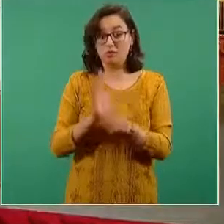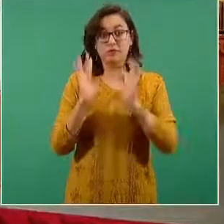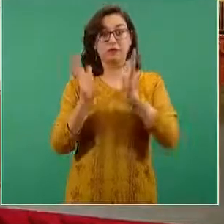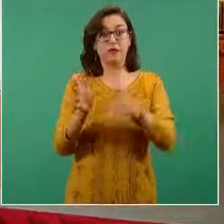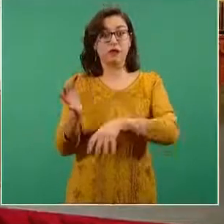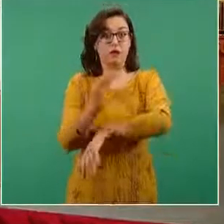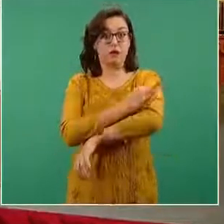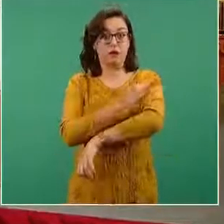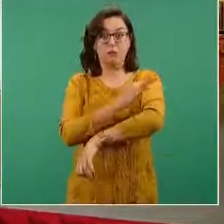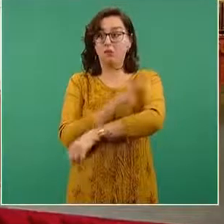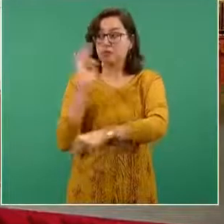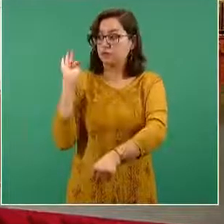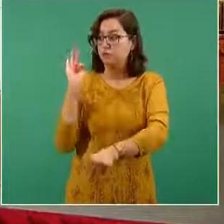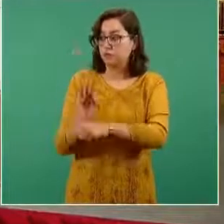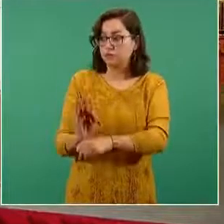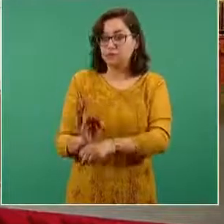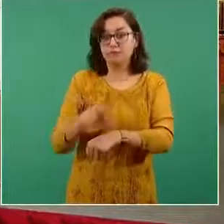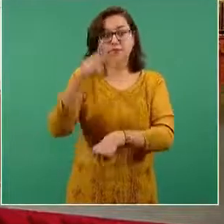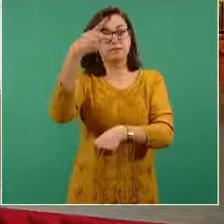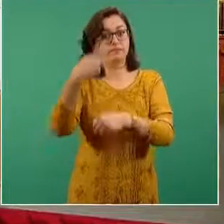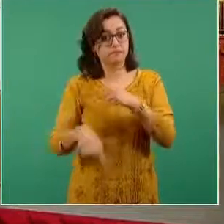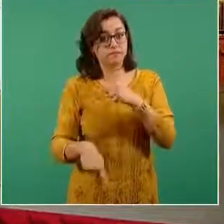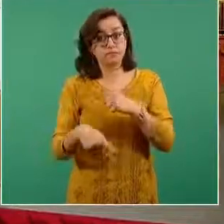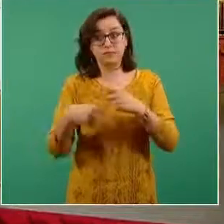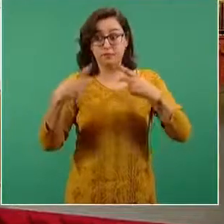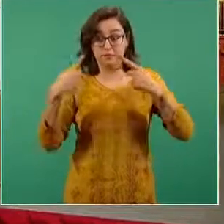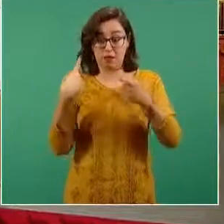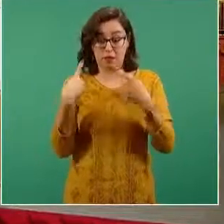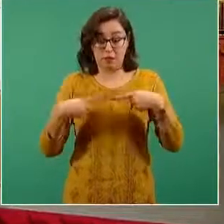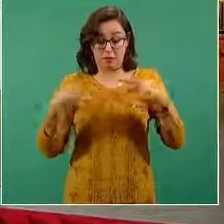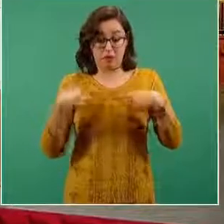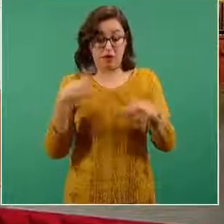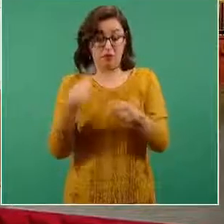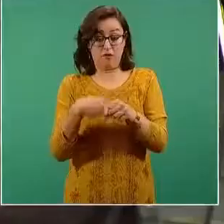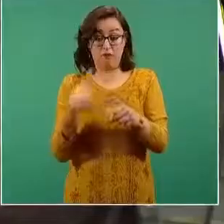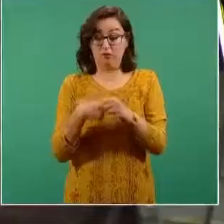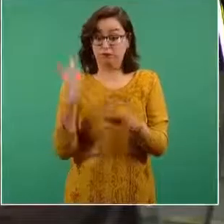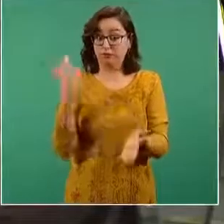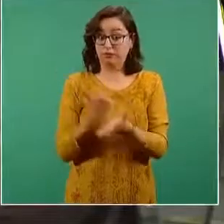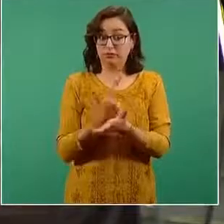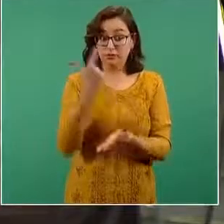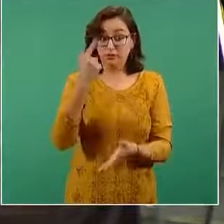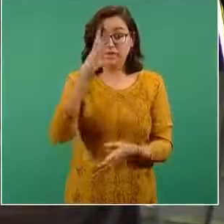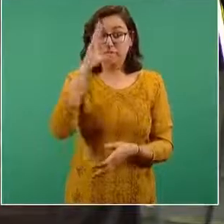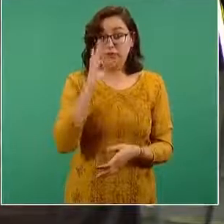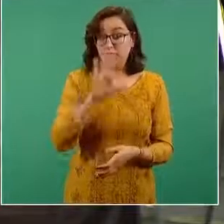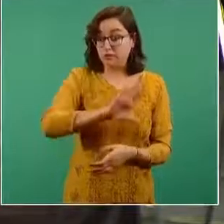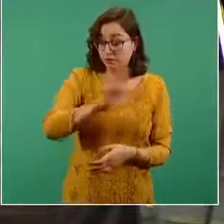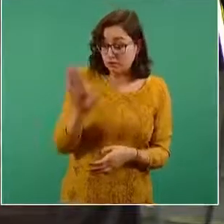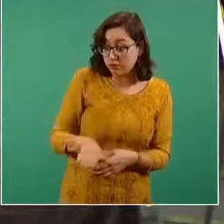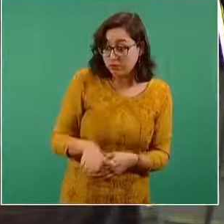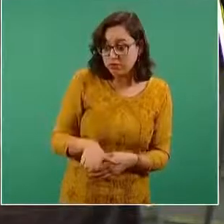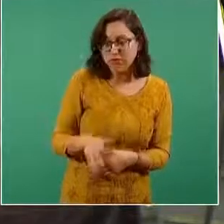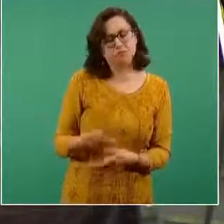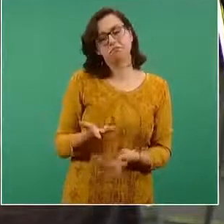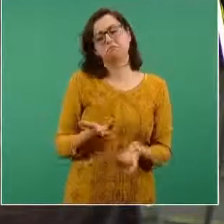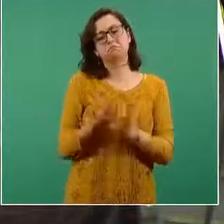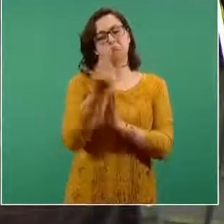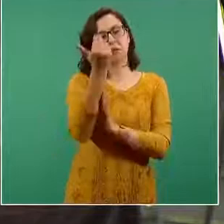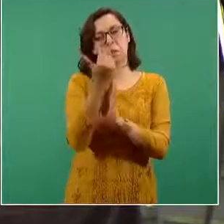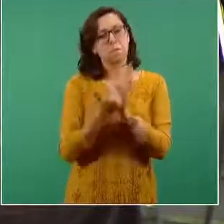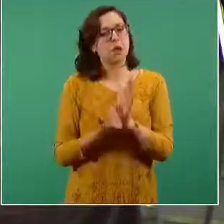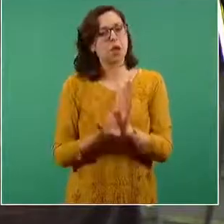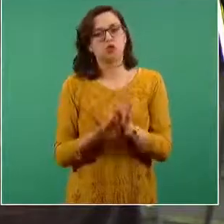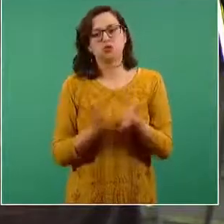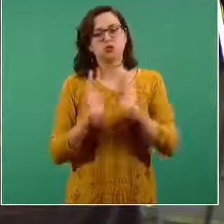protegida, entonces obviamente el riesgo de que una persona enferme gravemente y fallezca a consecuencia de una